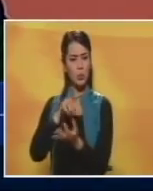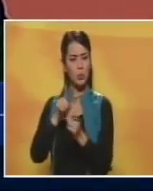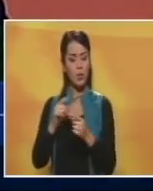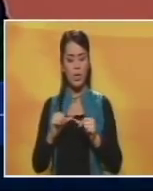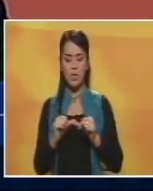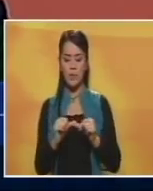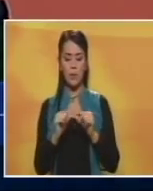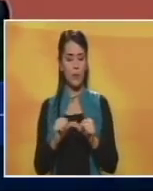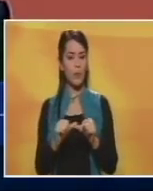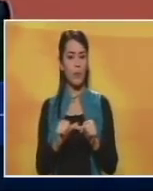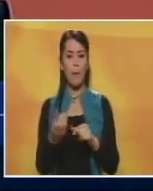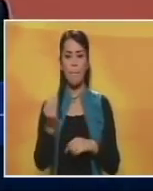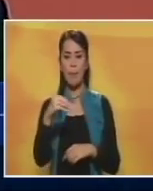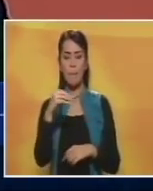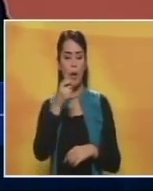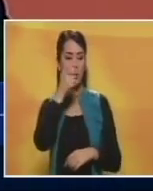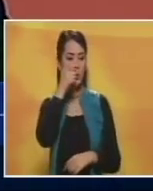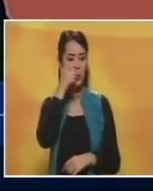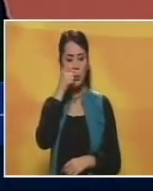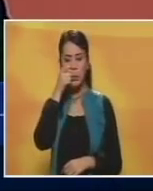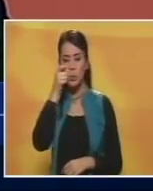seguir monitoreando